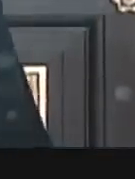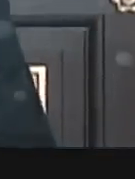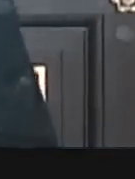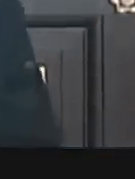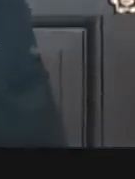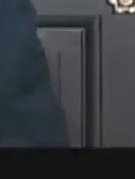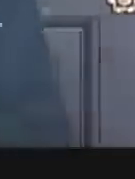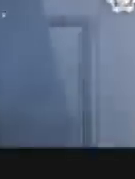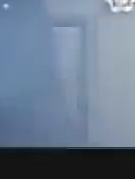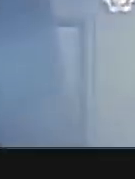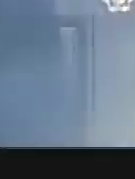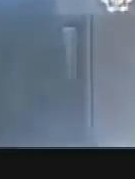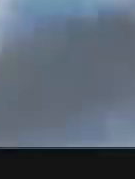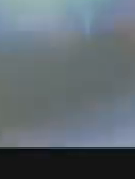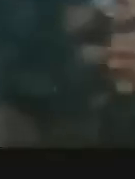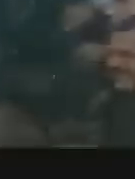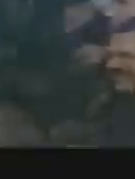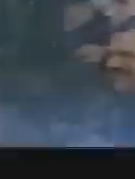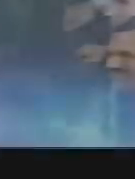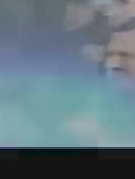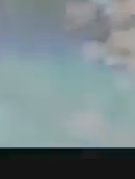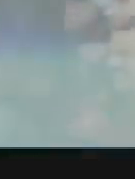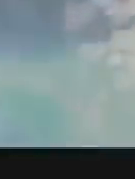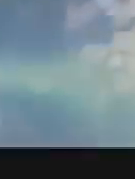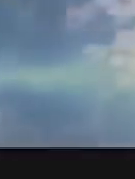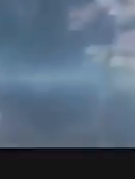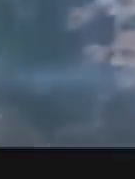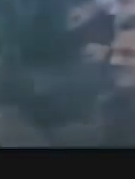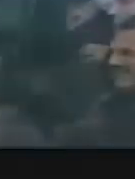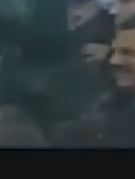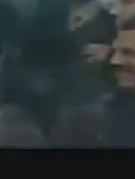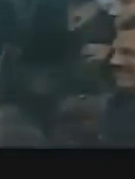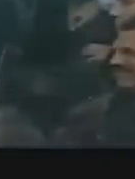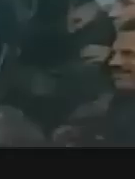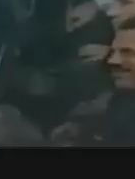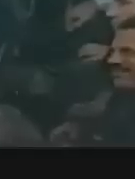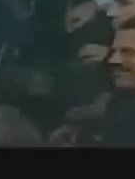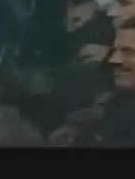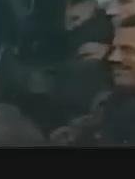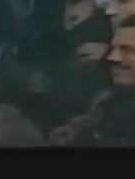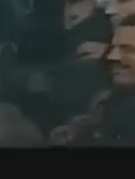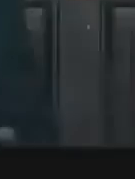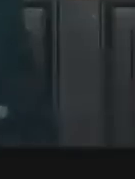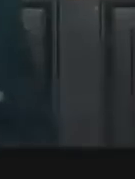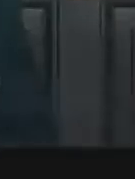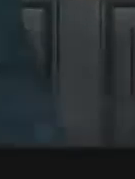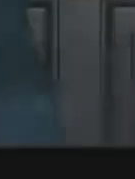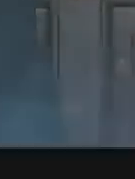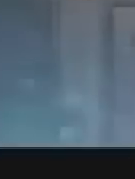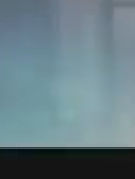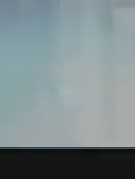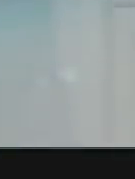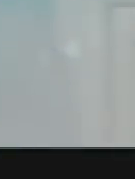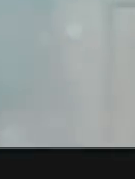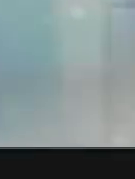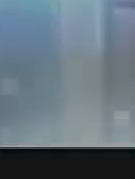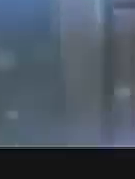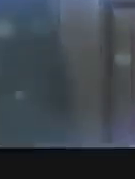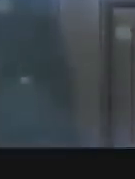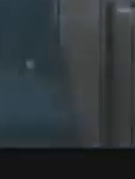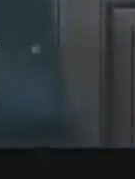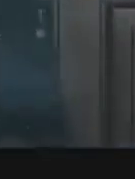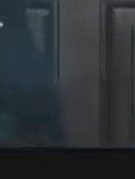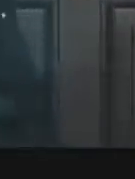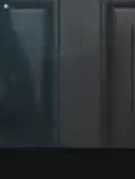voluntad absoluta. ¿Por qué Bolívar? Tenemos que mirar el pasado para tratar de